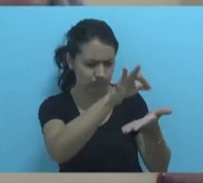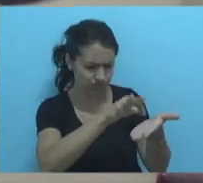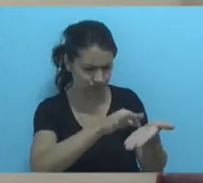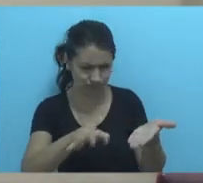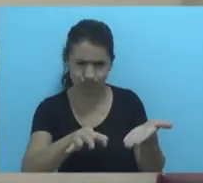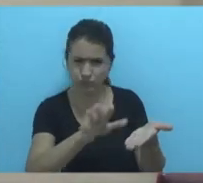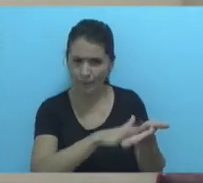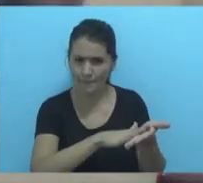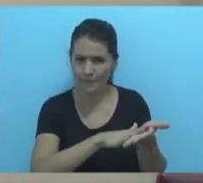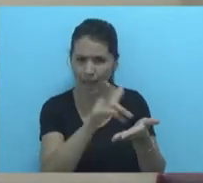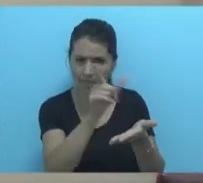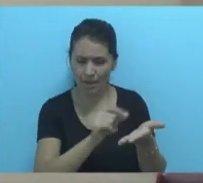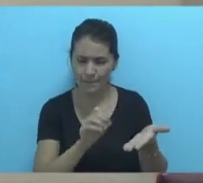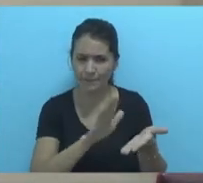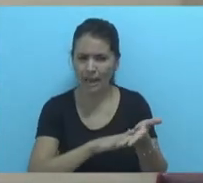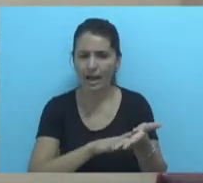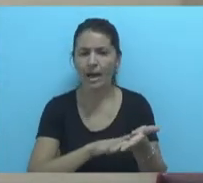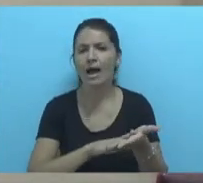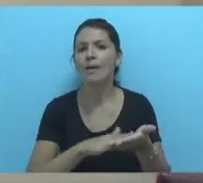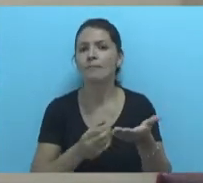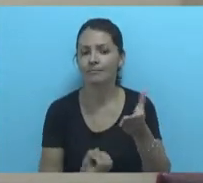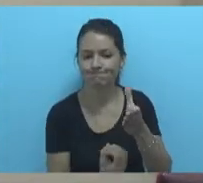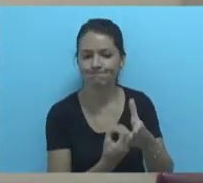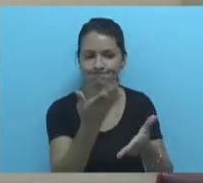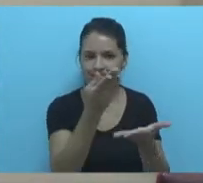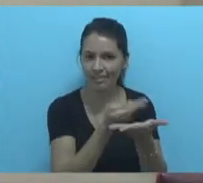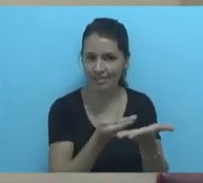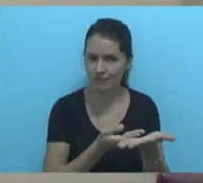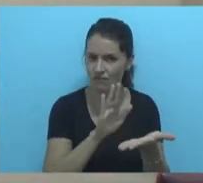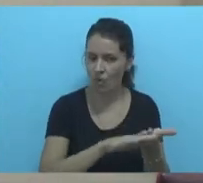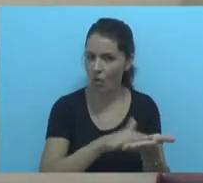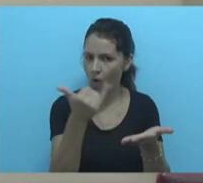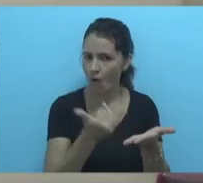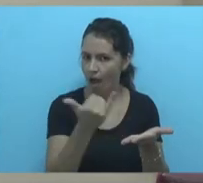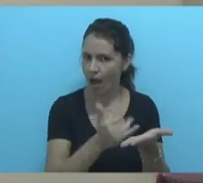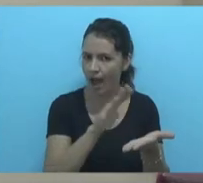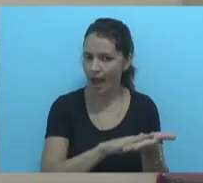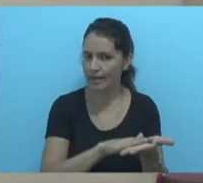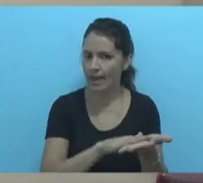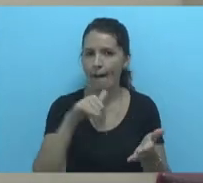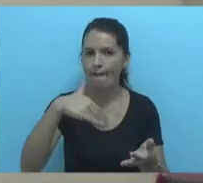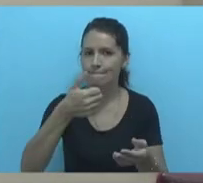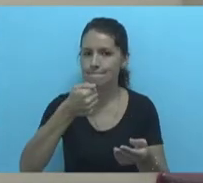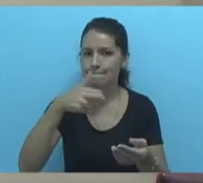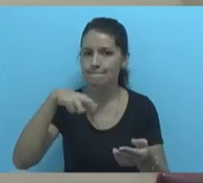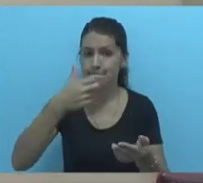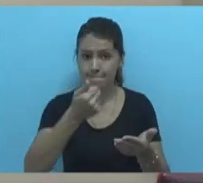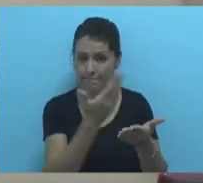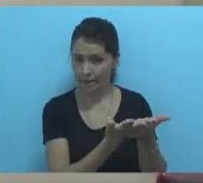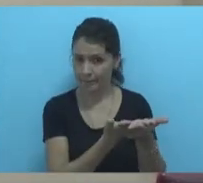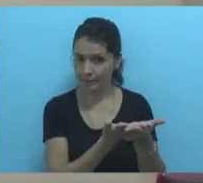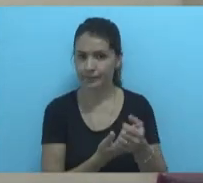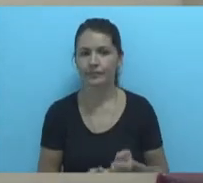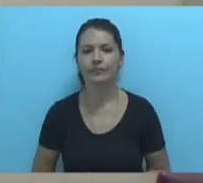manchas desperdigadas en cada una de las localidades. Incluso desde las administraciones municipales